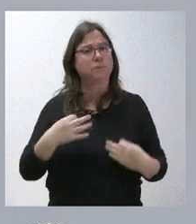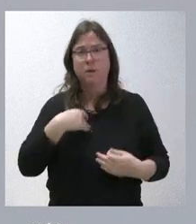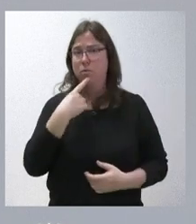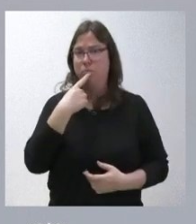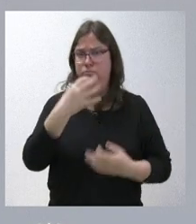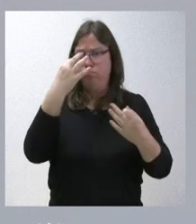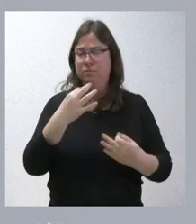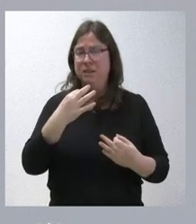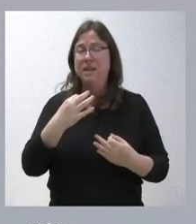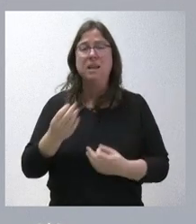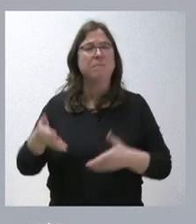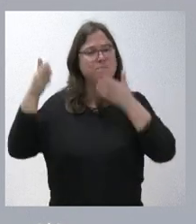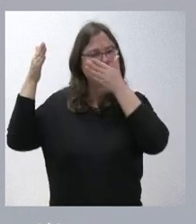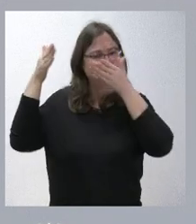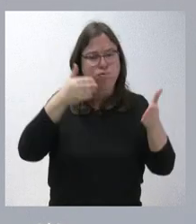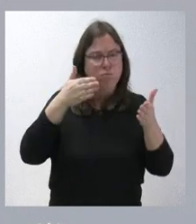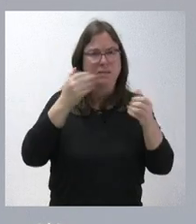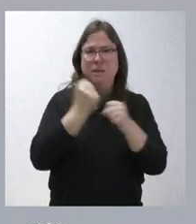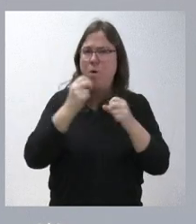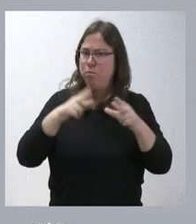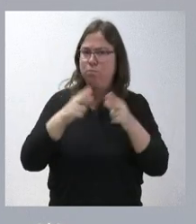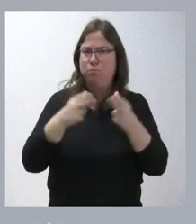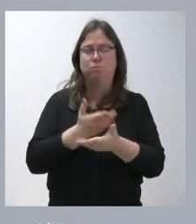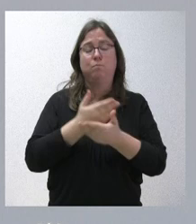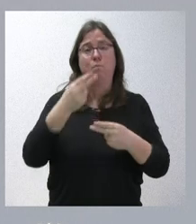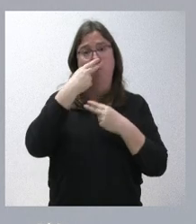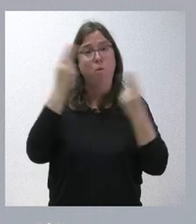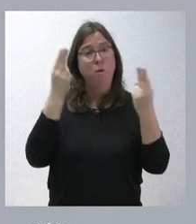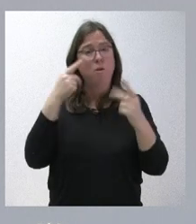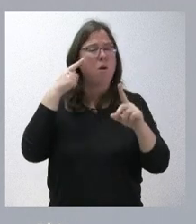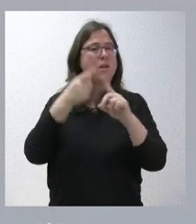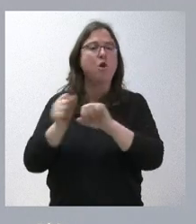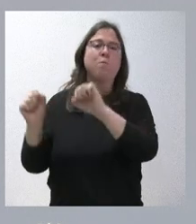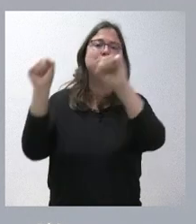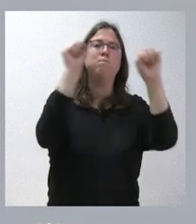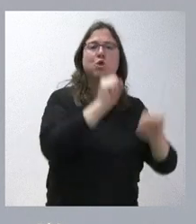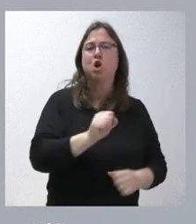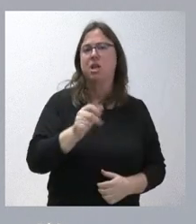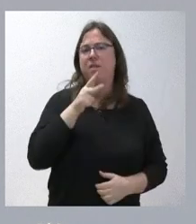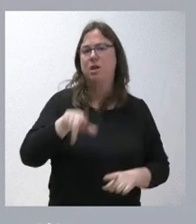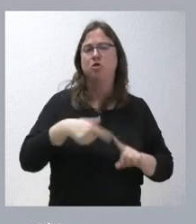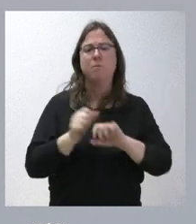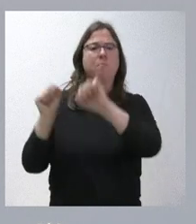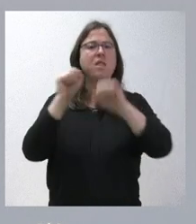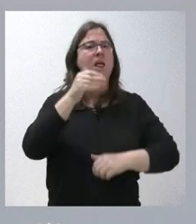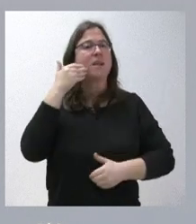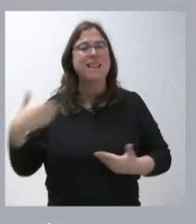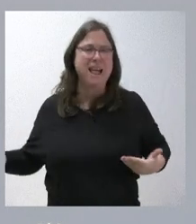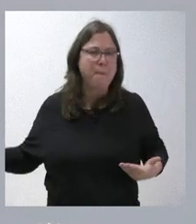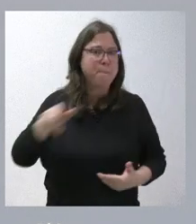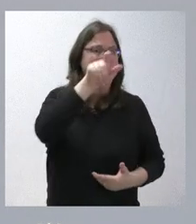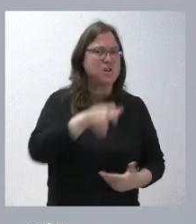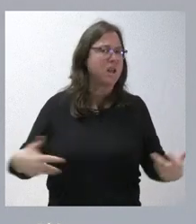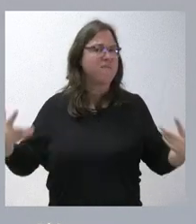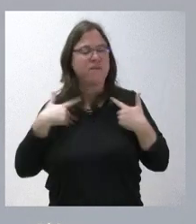de que el elemento central de nuestra acción pública tiene que ser la protección de los derechos y de la dignidad de todas de